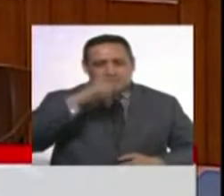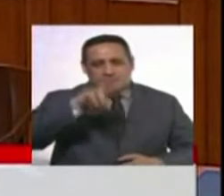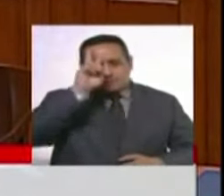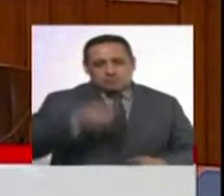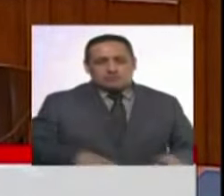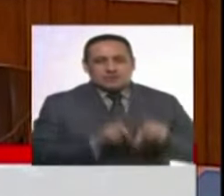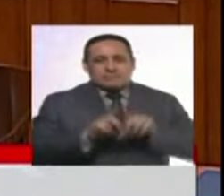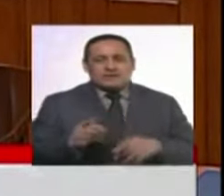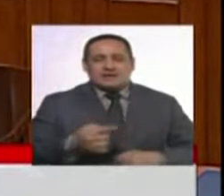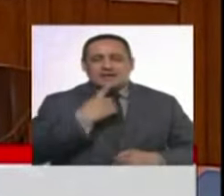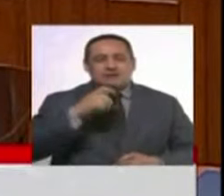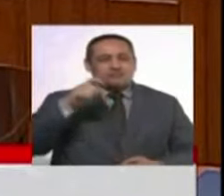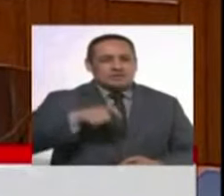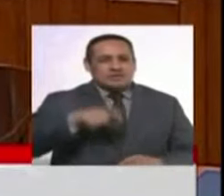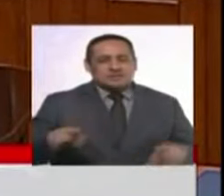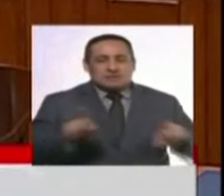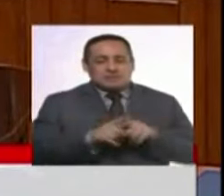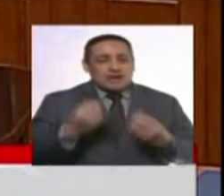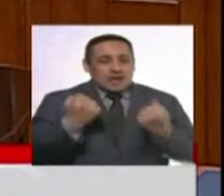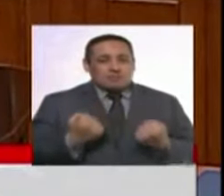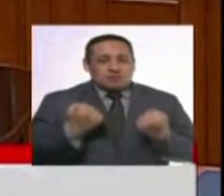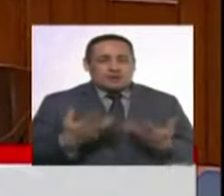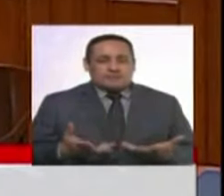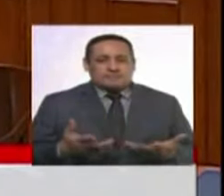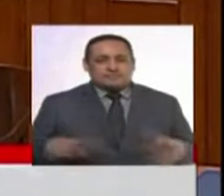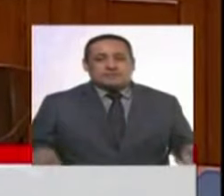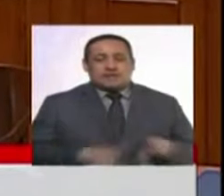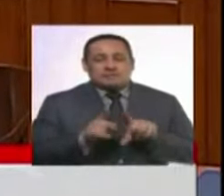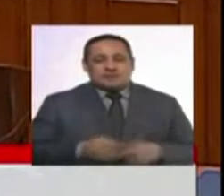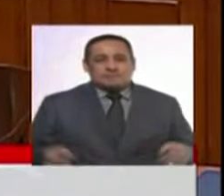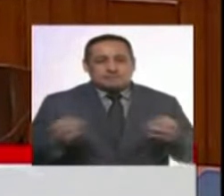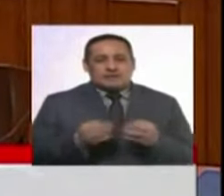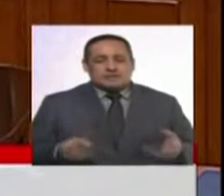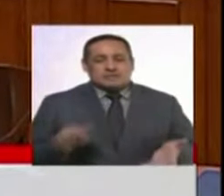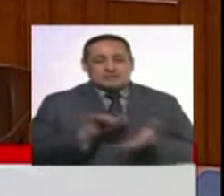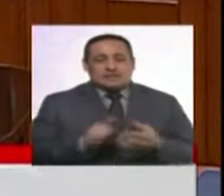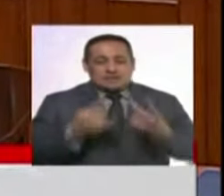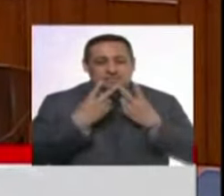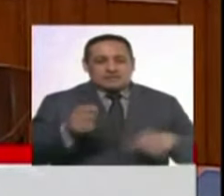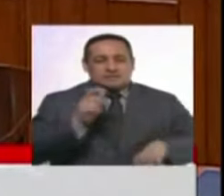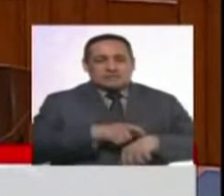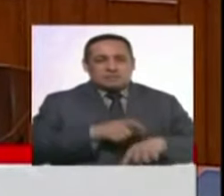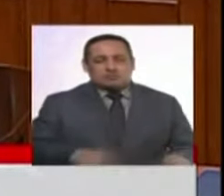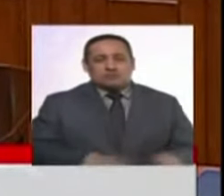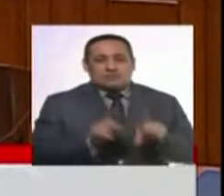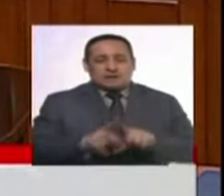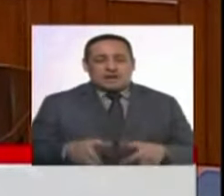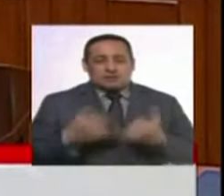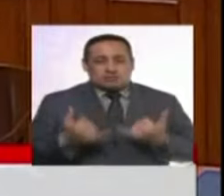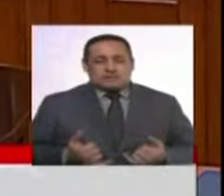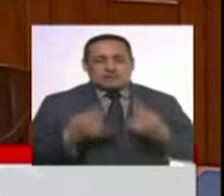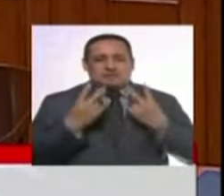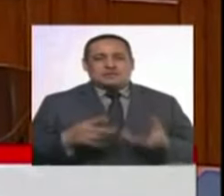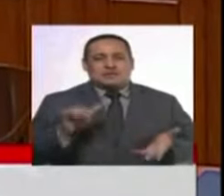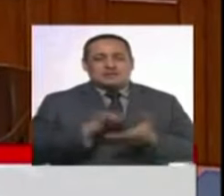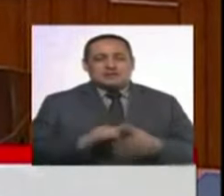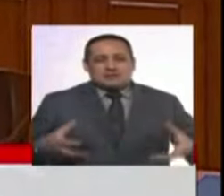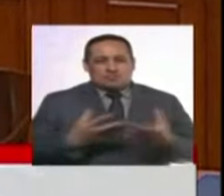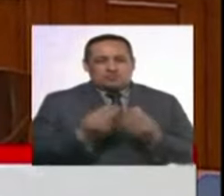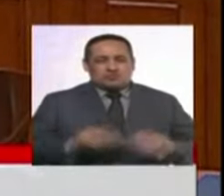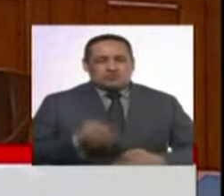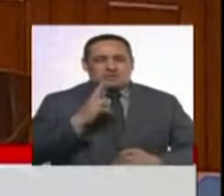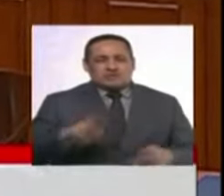ha sido una necesidad apremiante más aún en momentos como los actuales en los que el